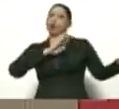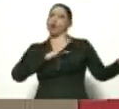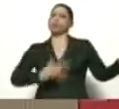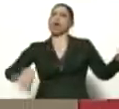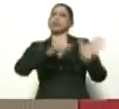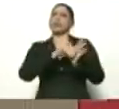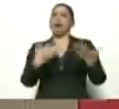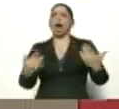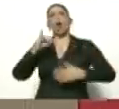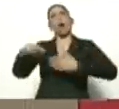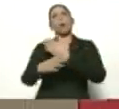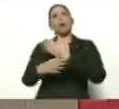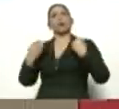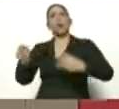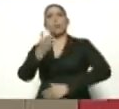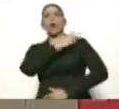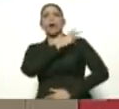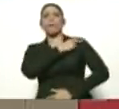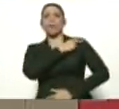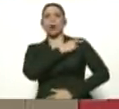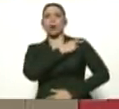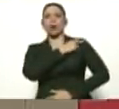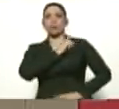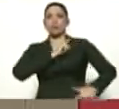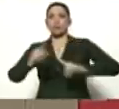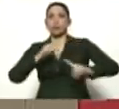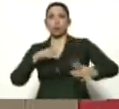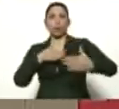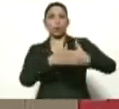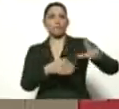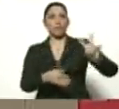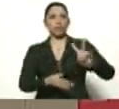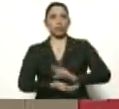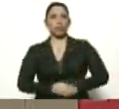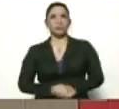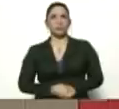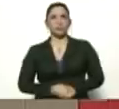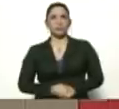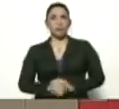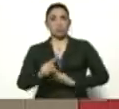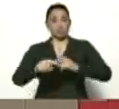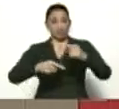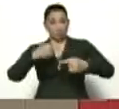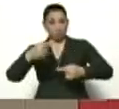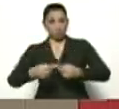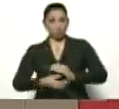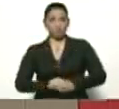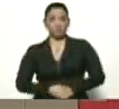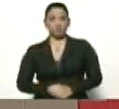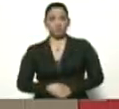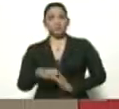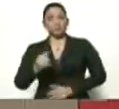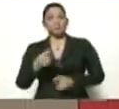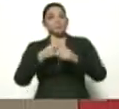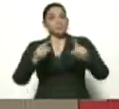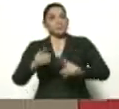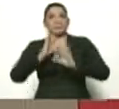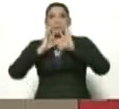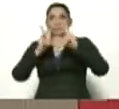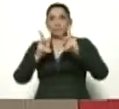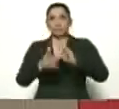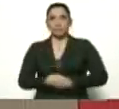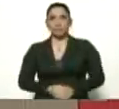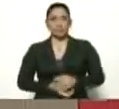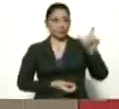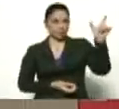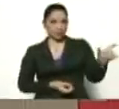como jefe de la acción militar luego hay otro testimonio del